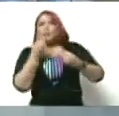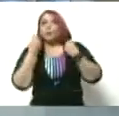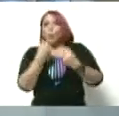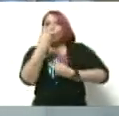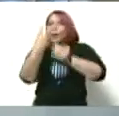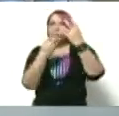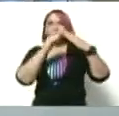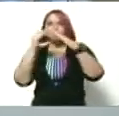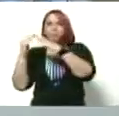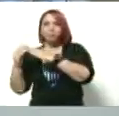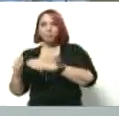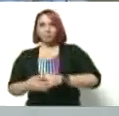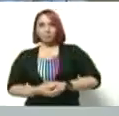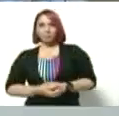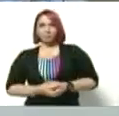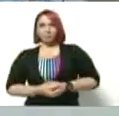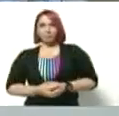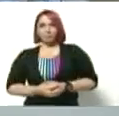casa